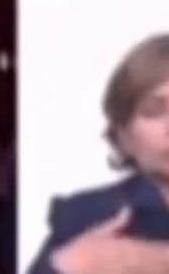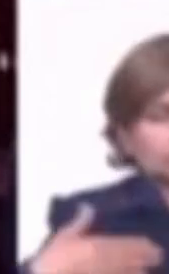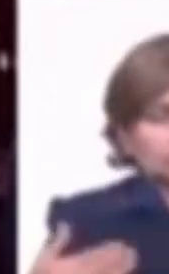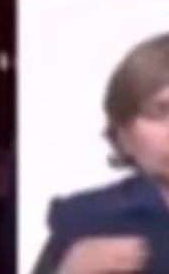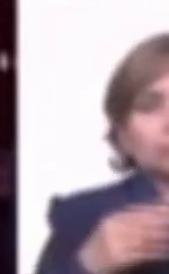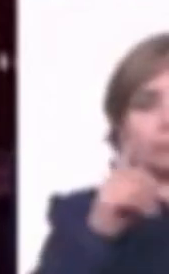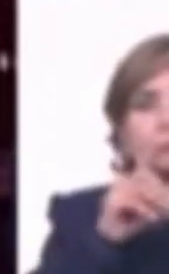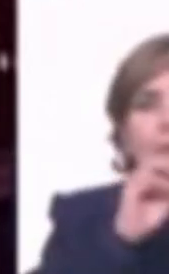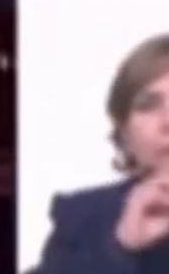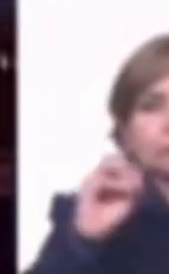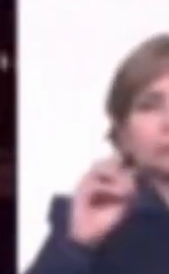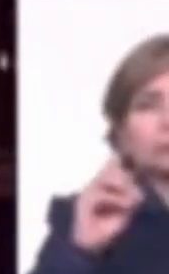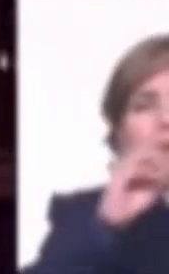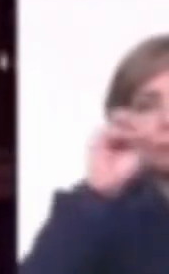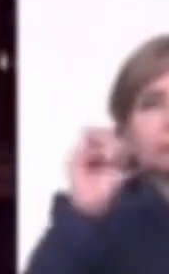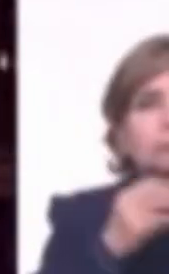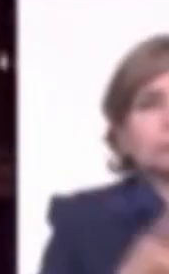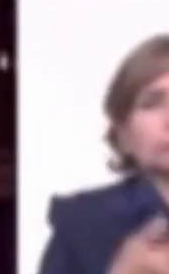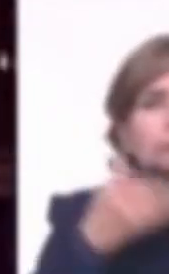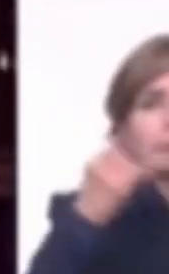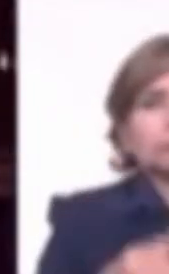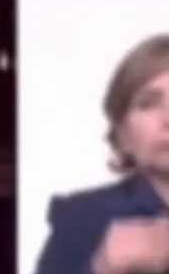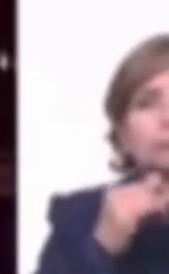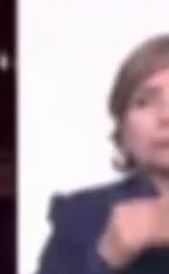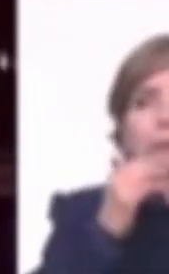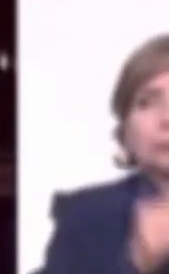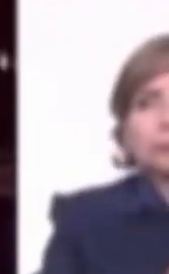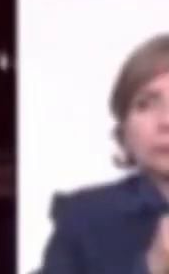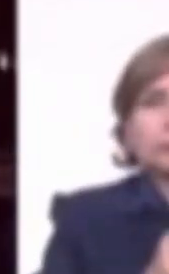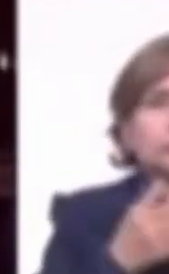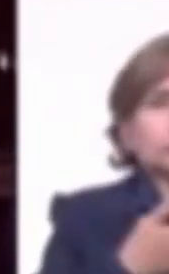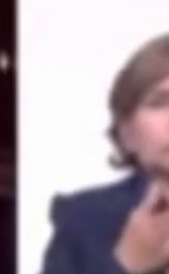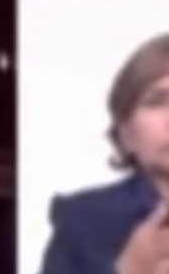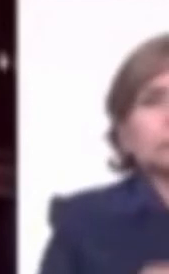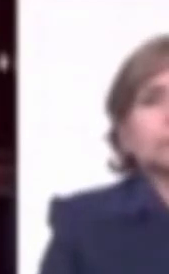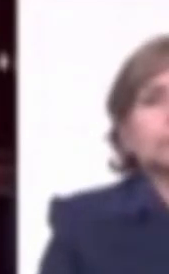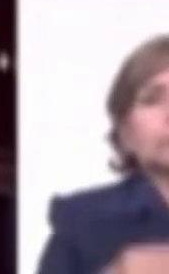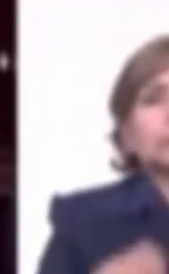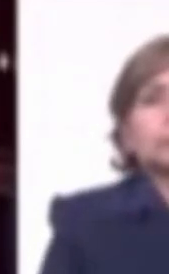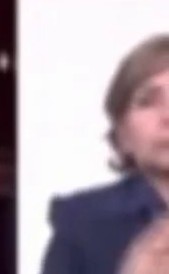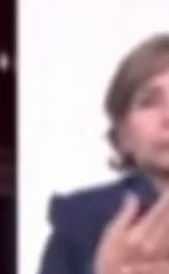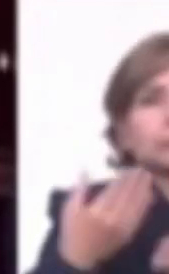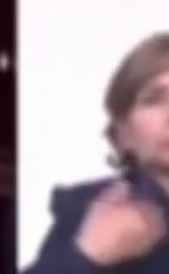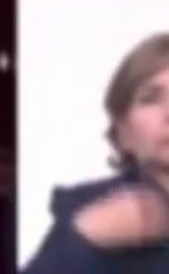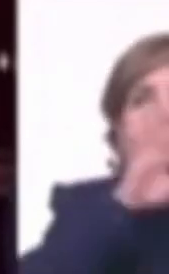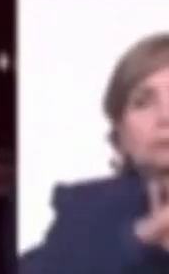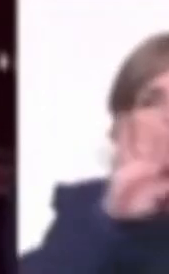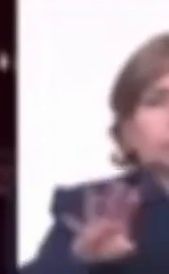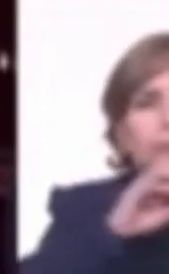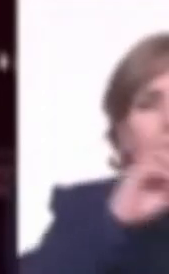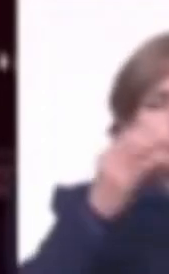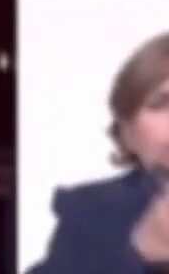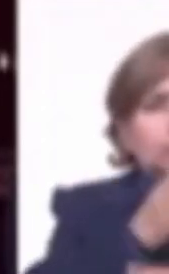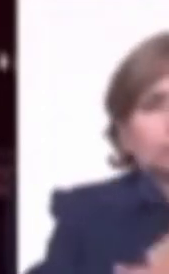a ejecutar el cien por ciento antes de que de que finalice el año de la siguiente manera en septiembre se tendrá el 44%